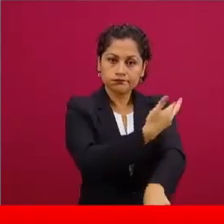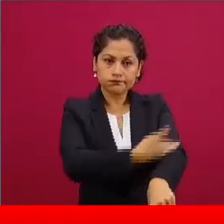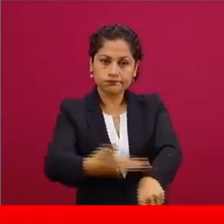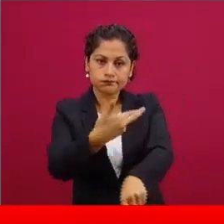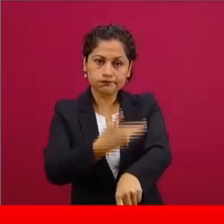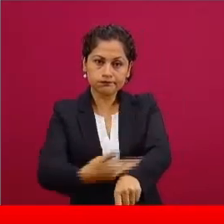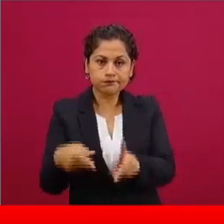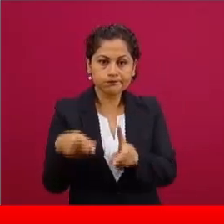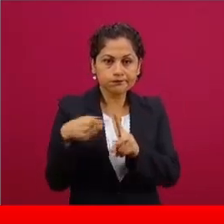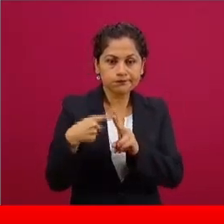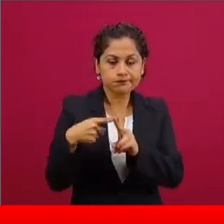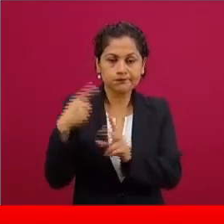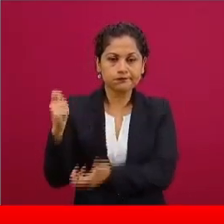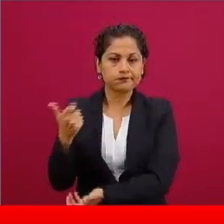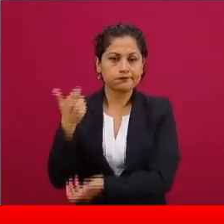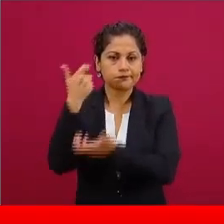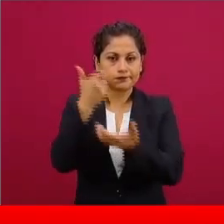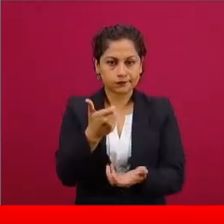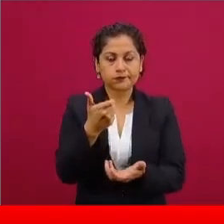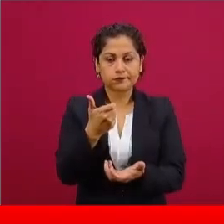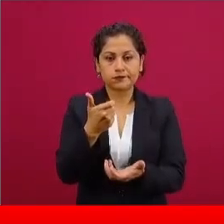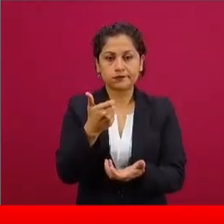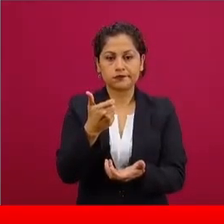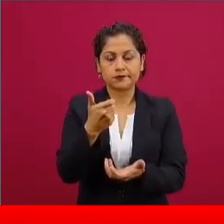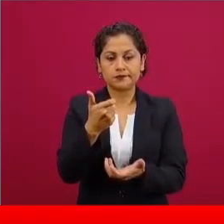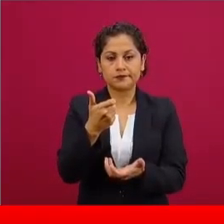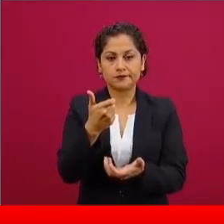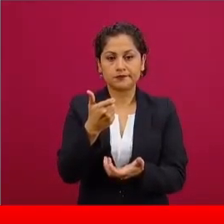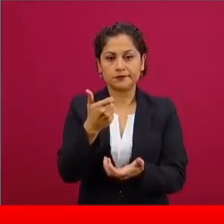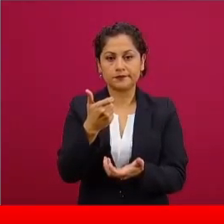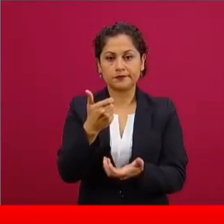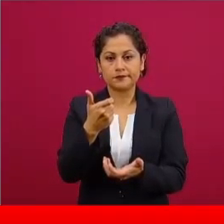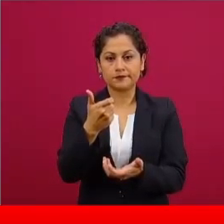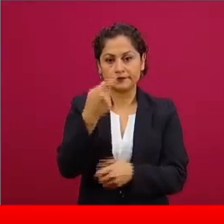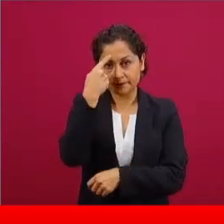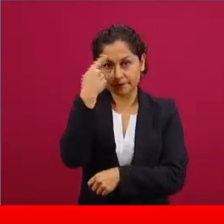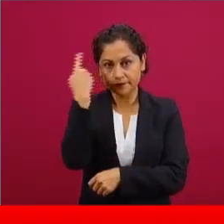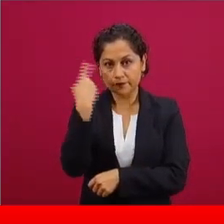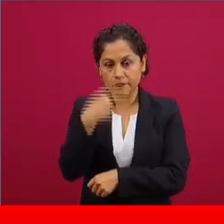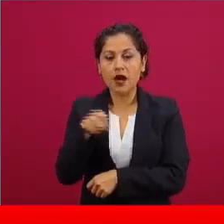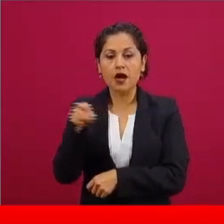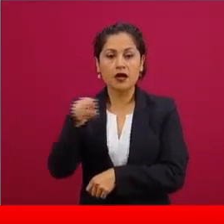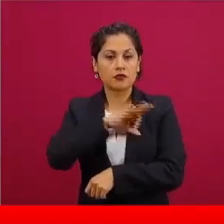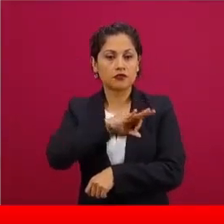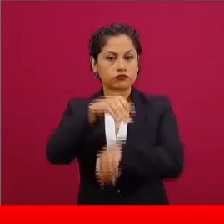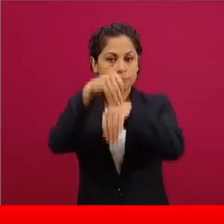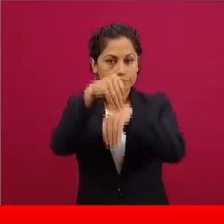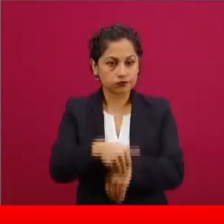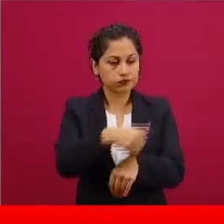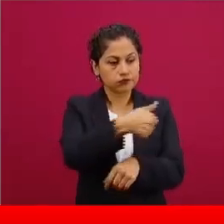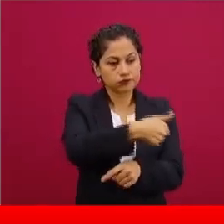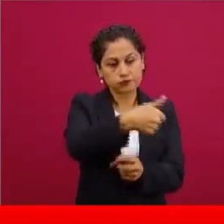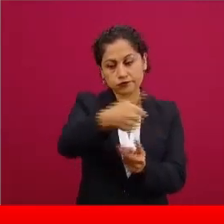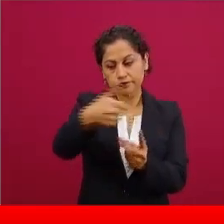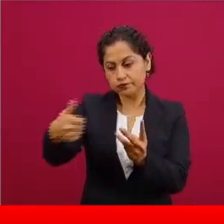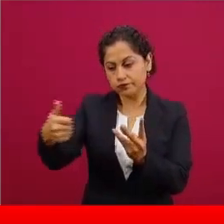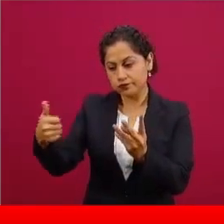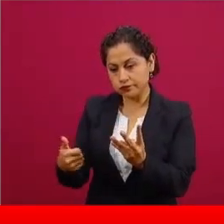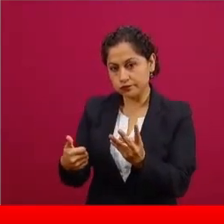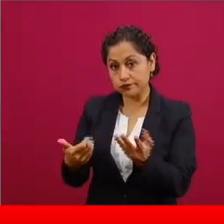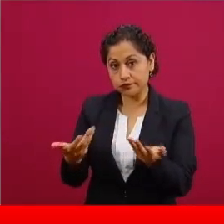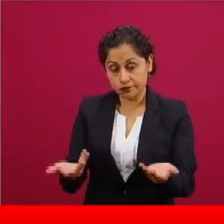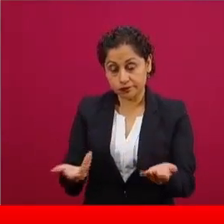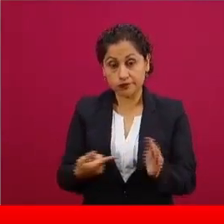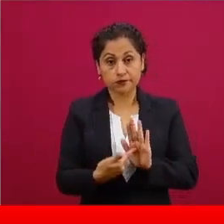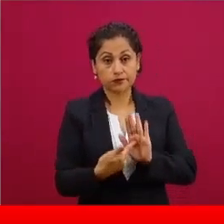que en su caso se requieran este es el decreto